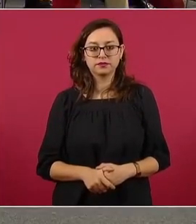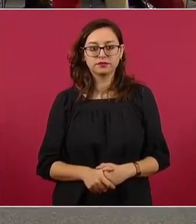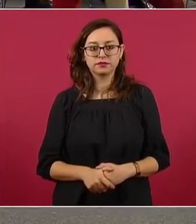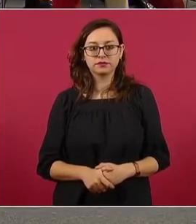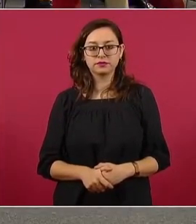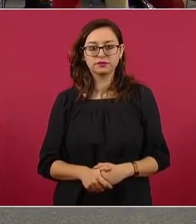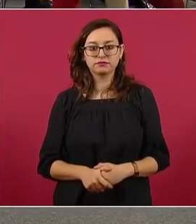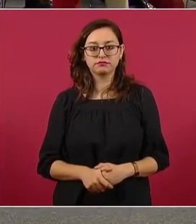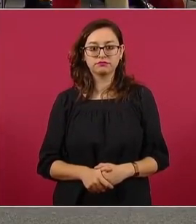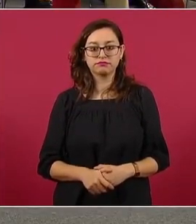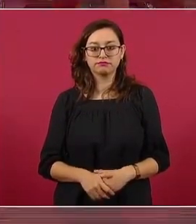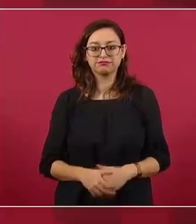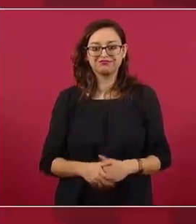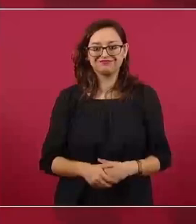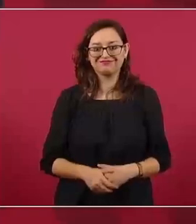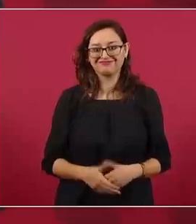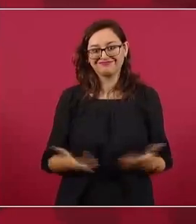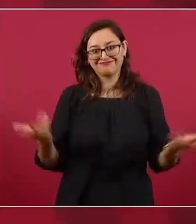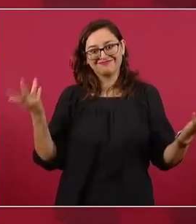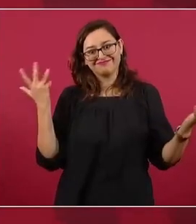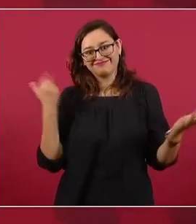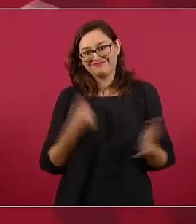Cabeza de vaca es un escándalo, jóvenes.